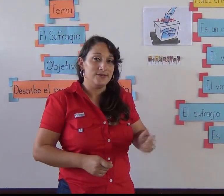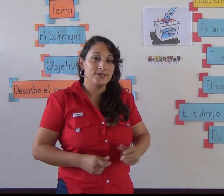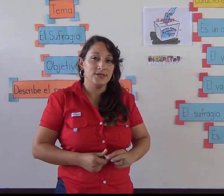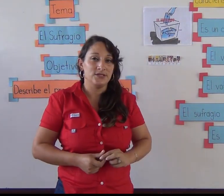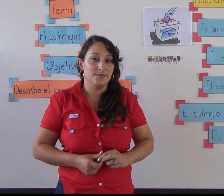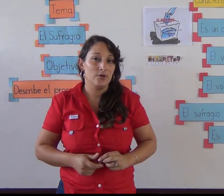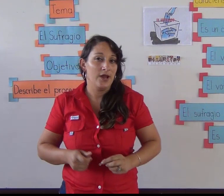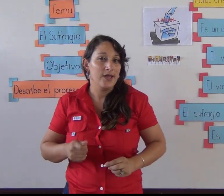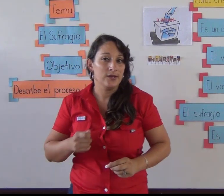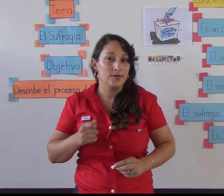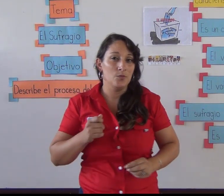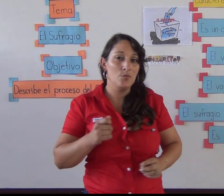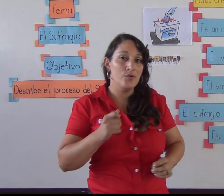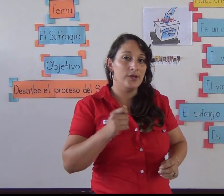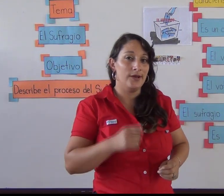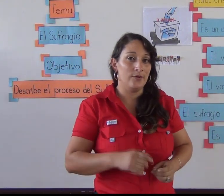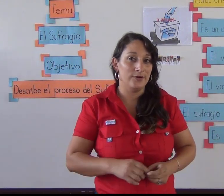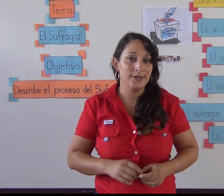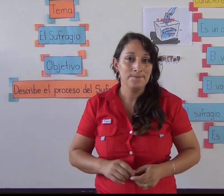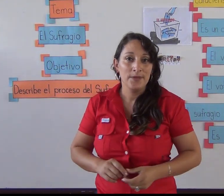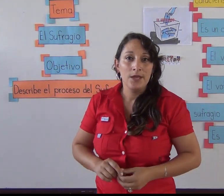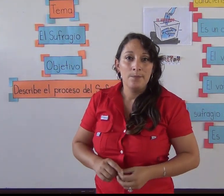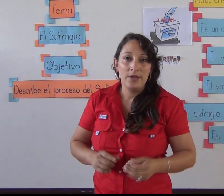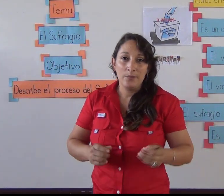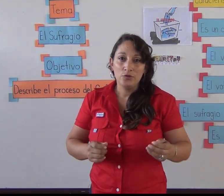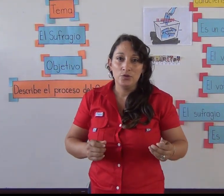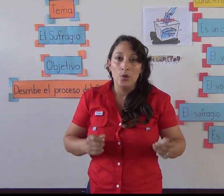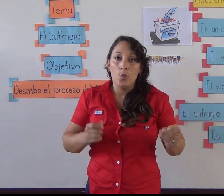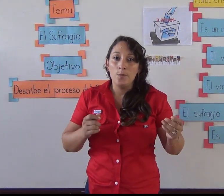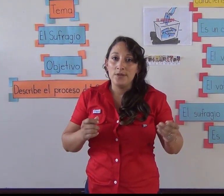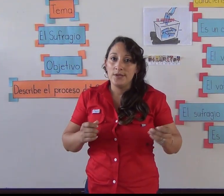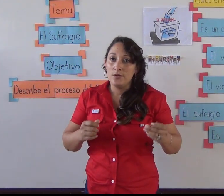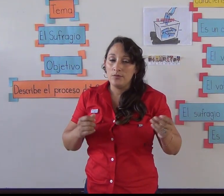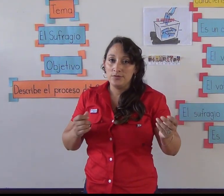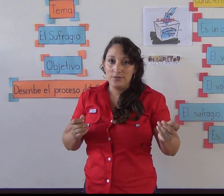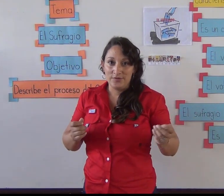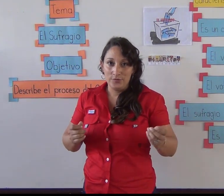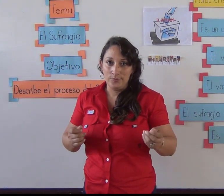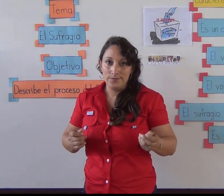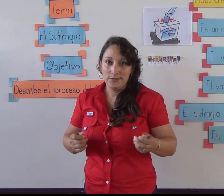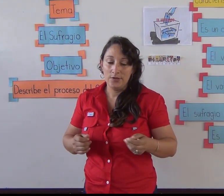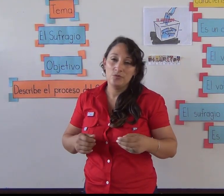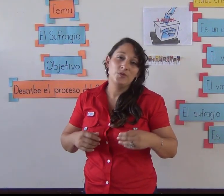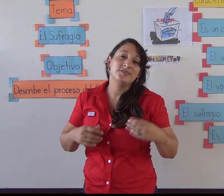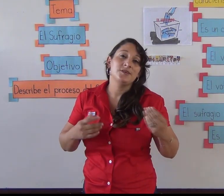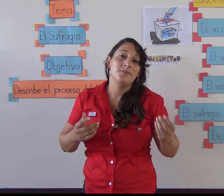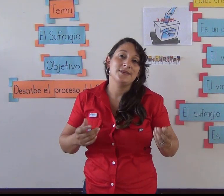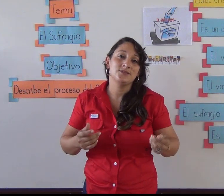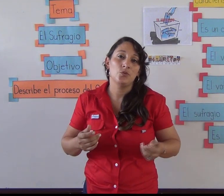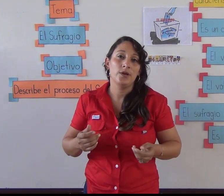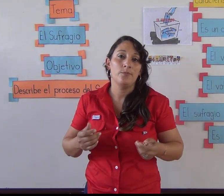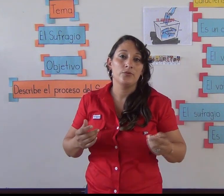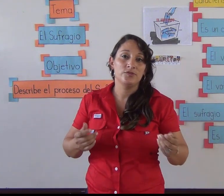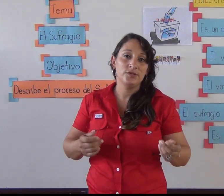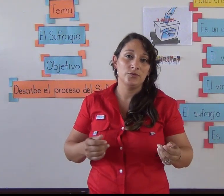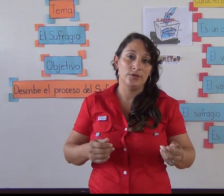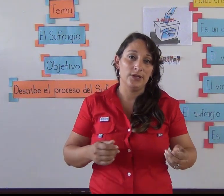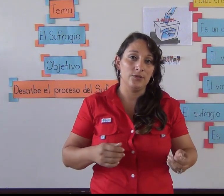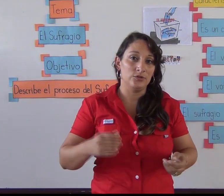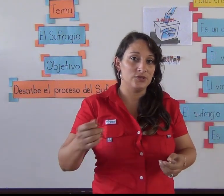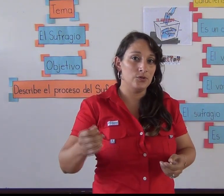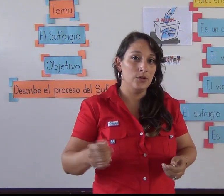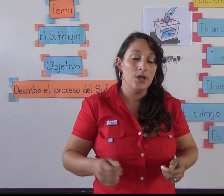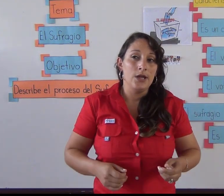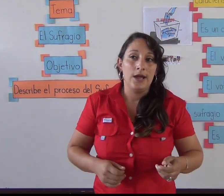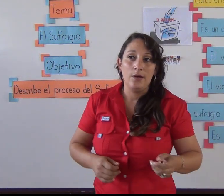las características y espero les haya quedado muy claro, ¿verdad? Veremos un video a continuación que nos muestra más sobre el proceso,